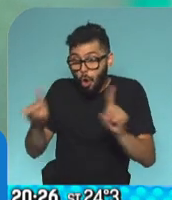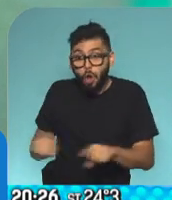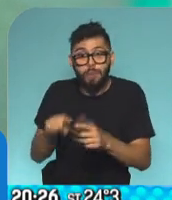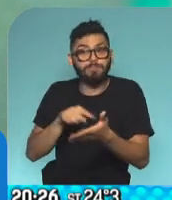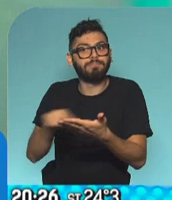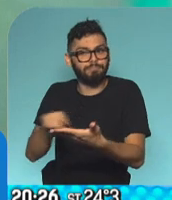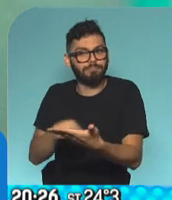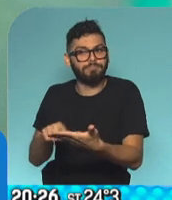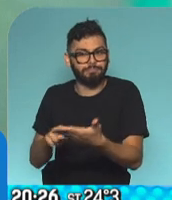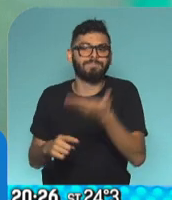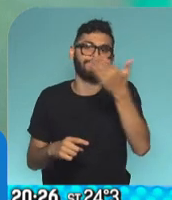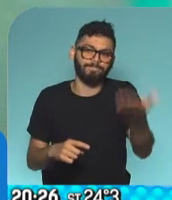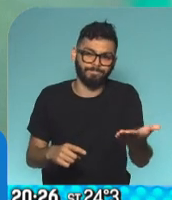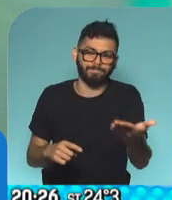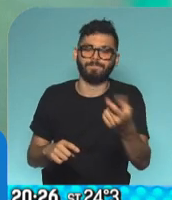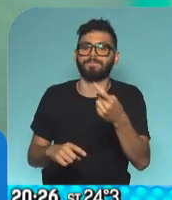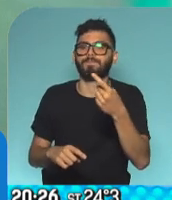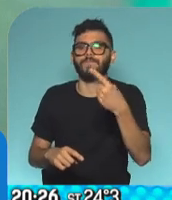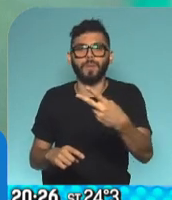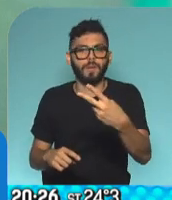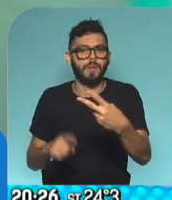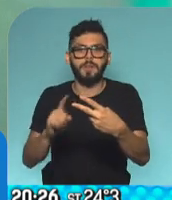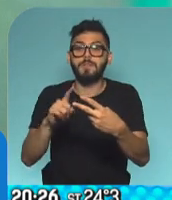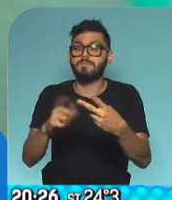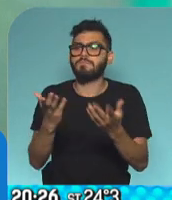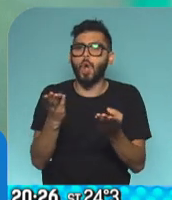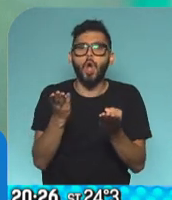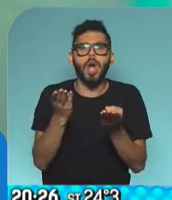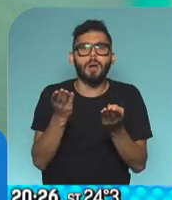llevamos la partida de nacimiento si tienen algún servicio